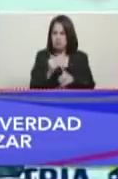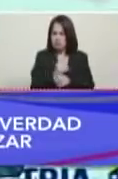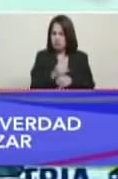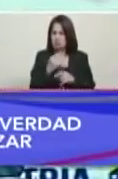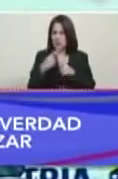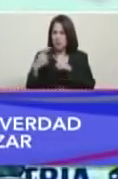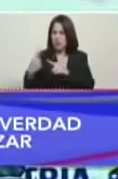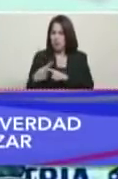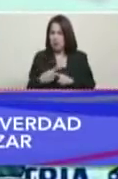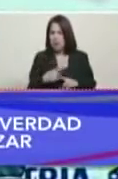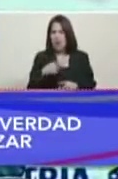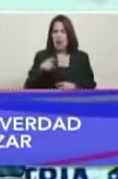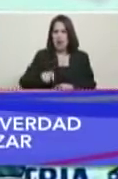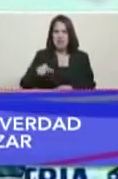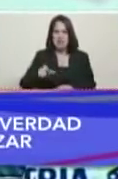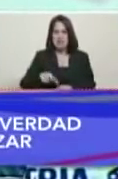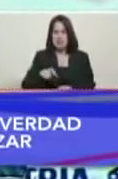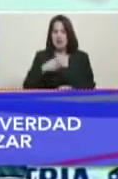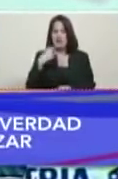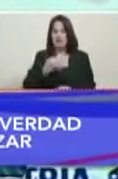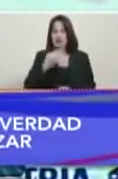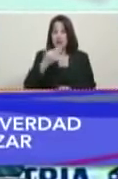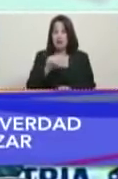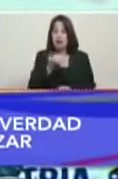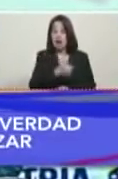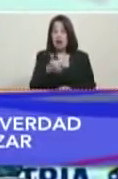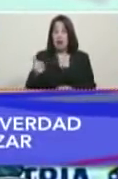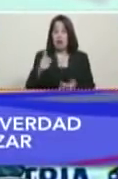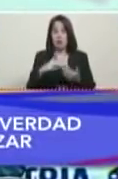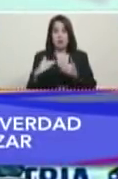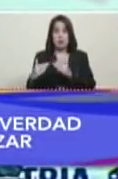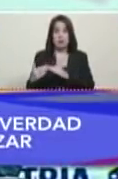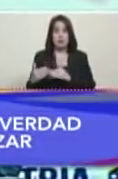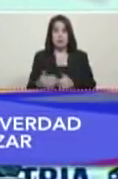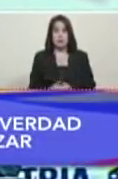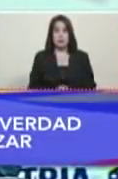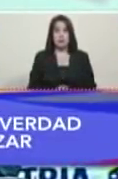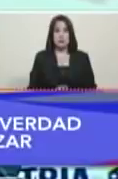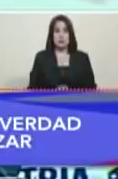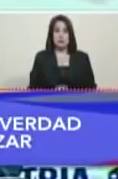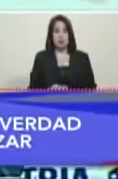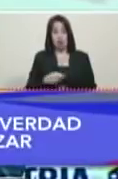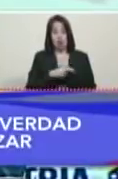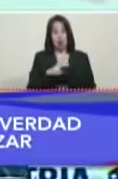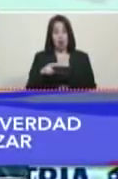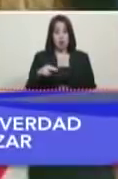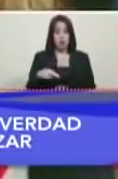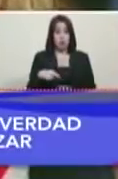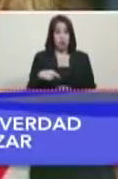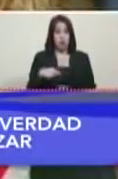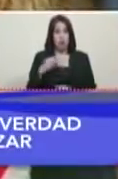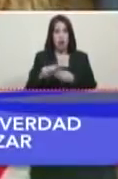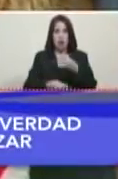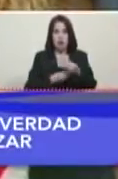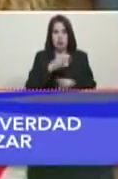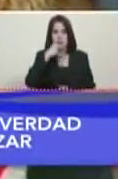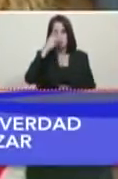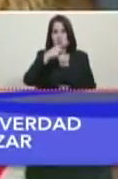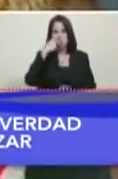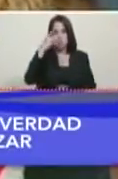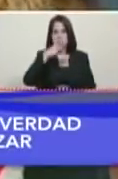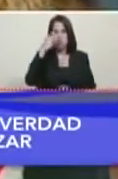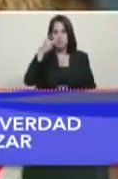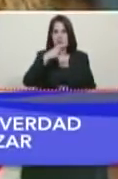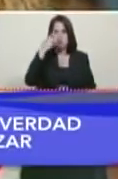cuáles son las necesidades reales en cada comunidad y nosotros diseñar las políticas